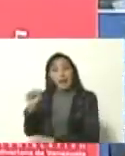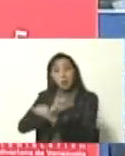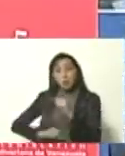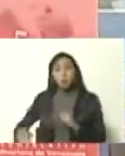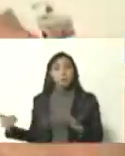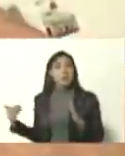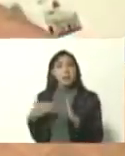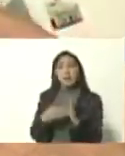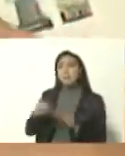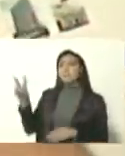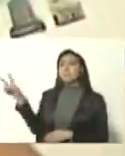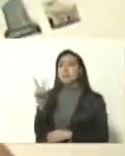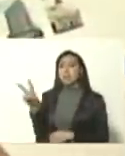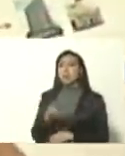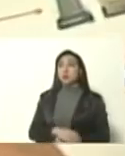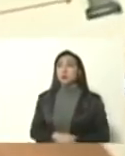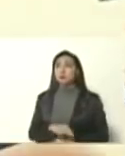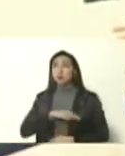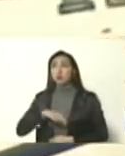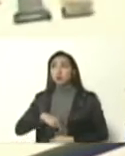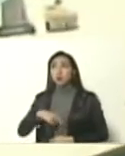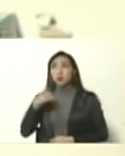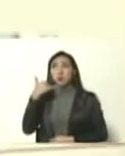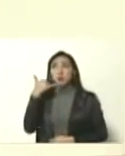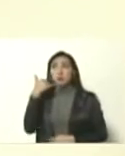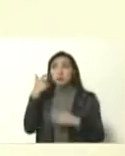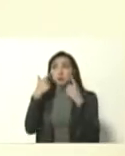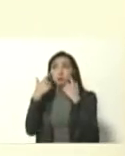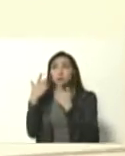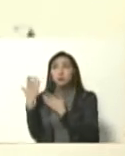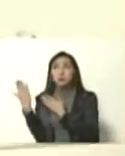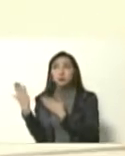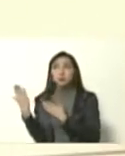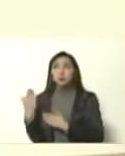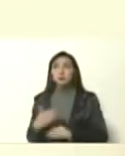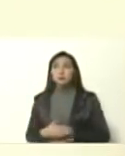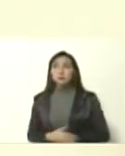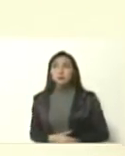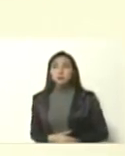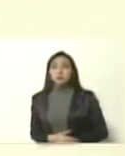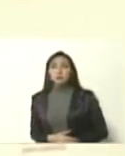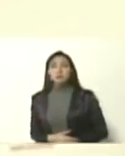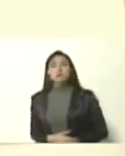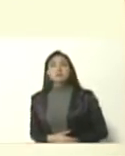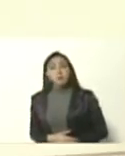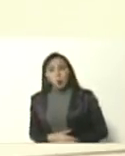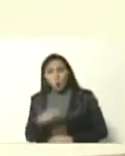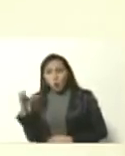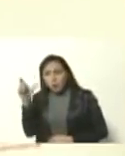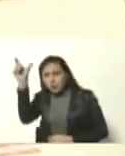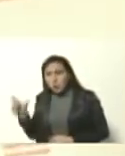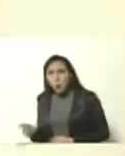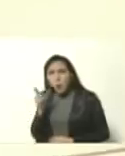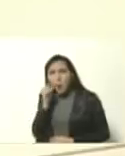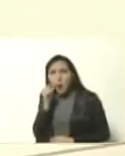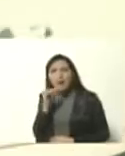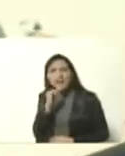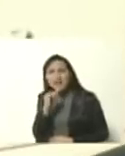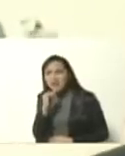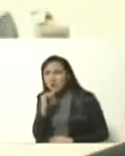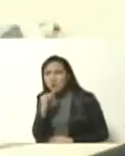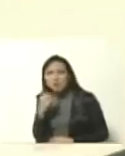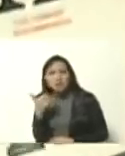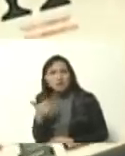Venezuela. Conseguimos un teléfono en manos de Grillet Álvarez, un abonado colombiano con información de muchísimo